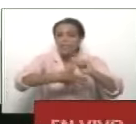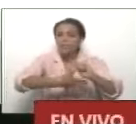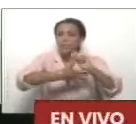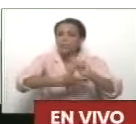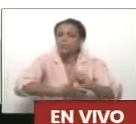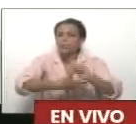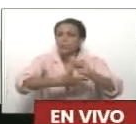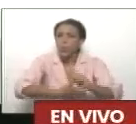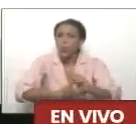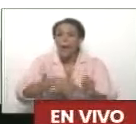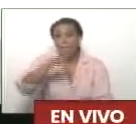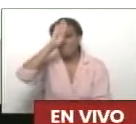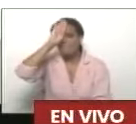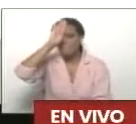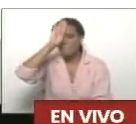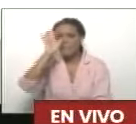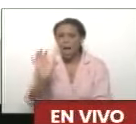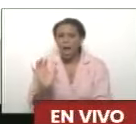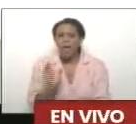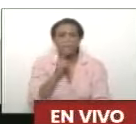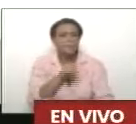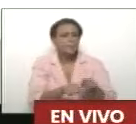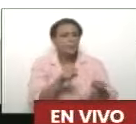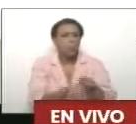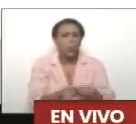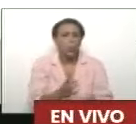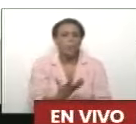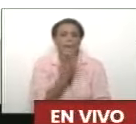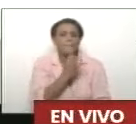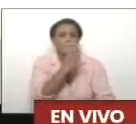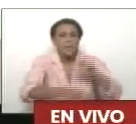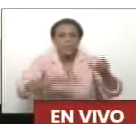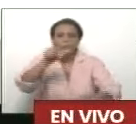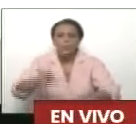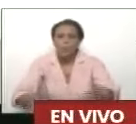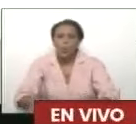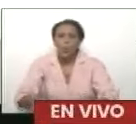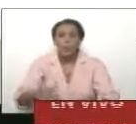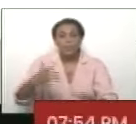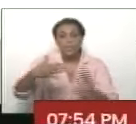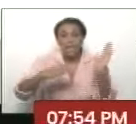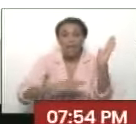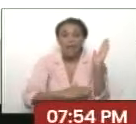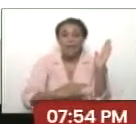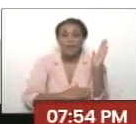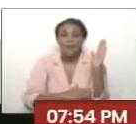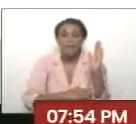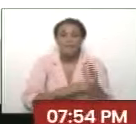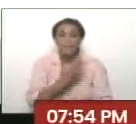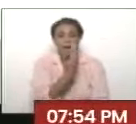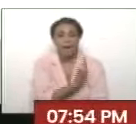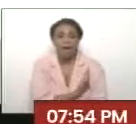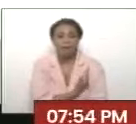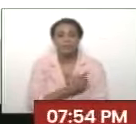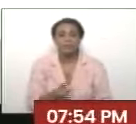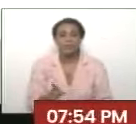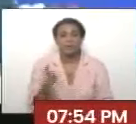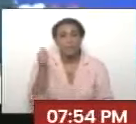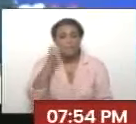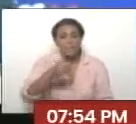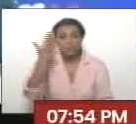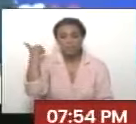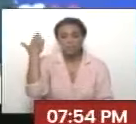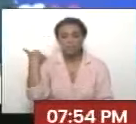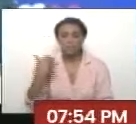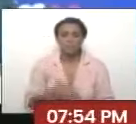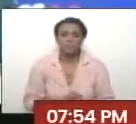y lo dice, el Papa critica a Israel por asesinar a civiles en la iglesia en Gaza. Esto fue el pasado sábado. Fue